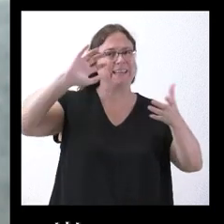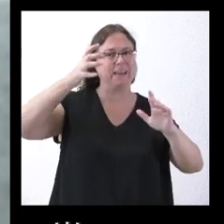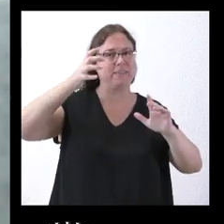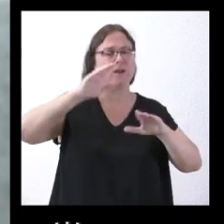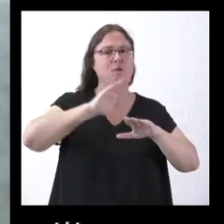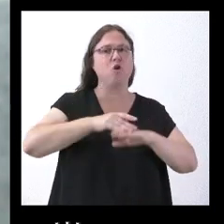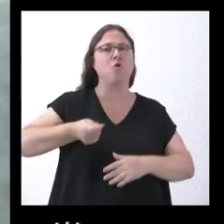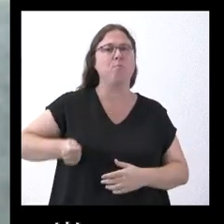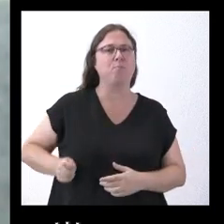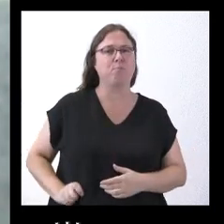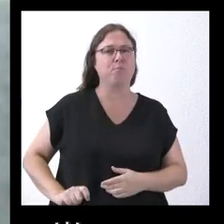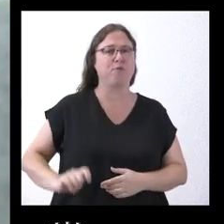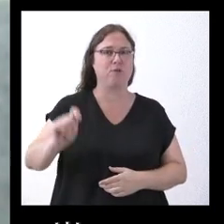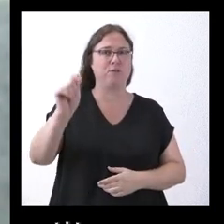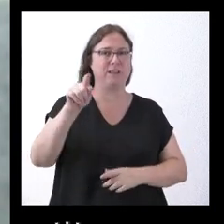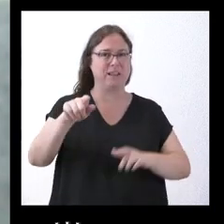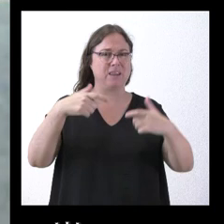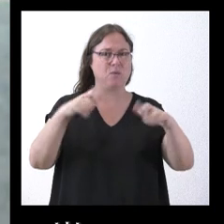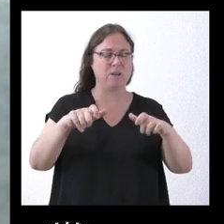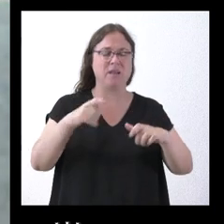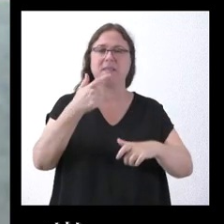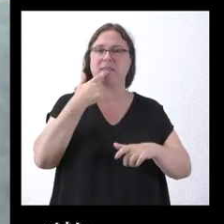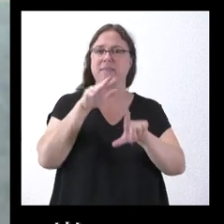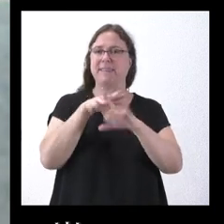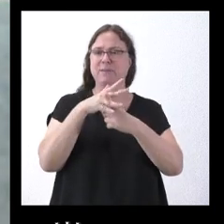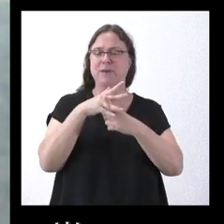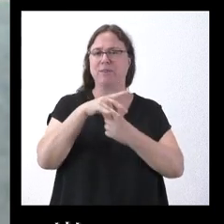esta unidad han denunciado una situación que ellos consideran